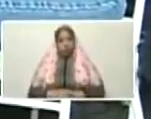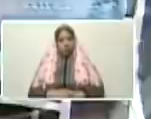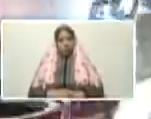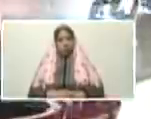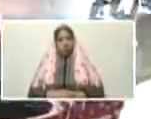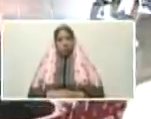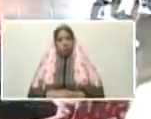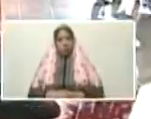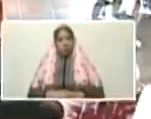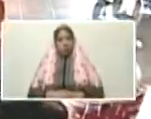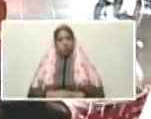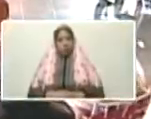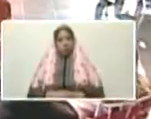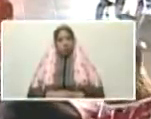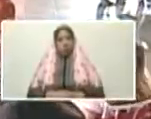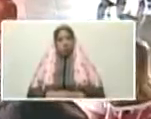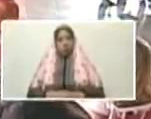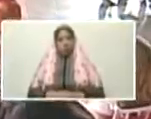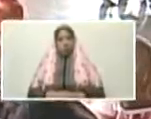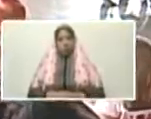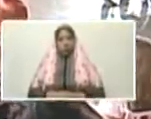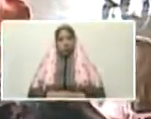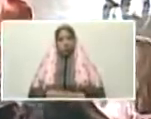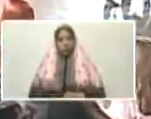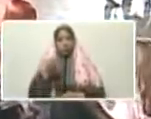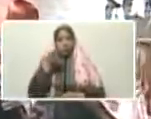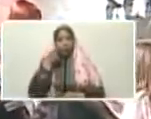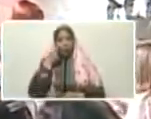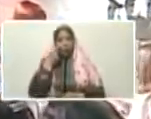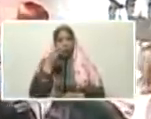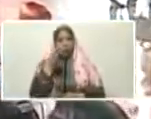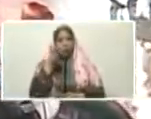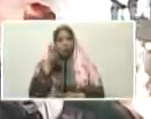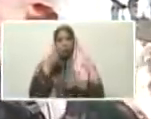de que le metamos la lupa